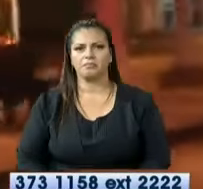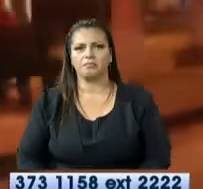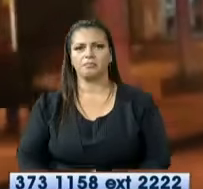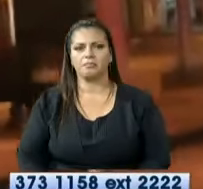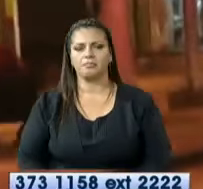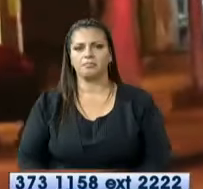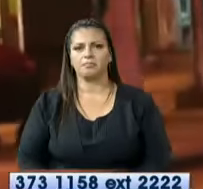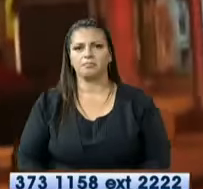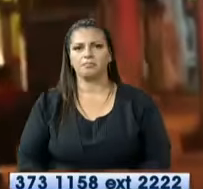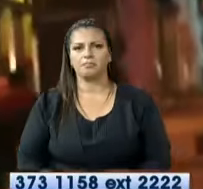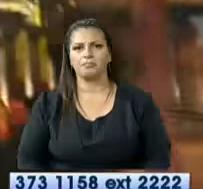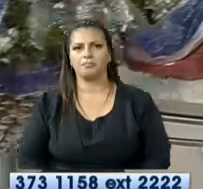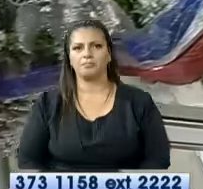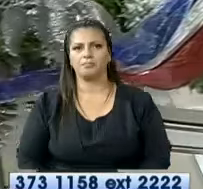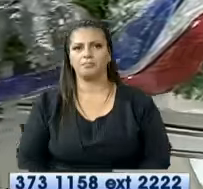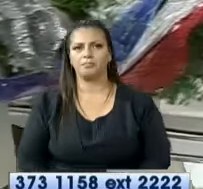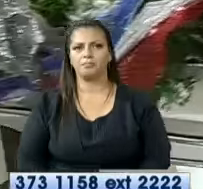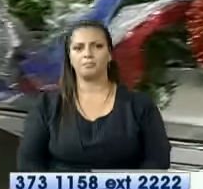Salazar.